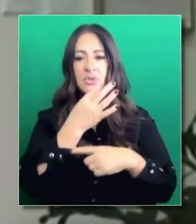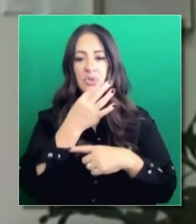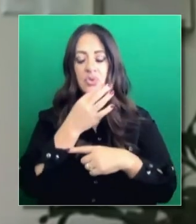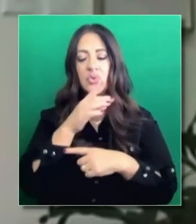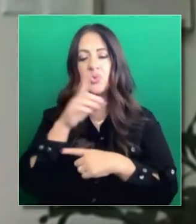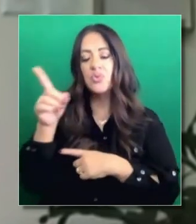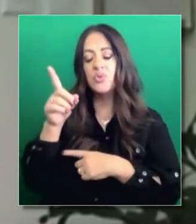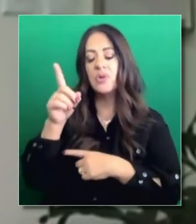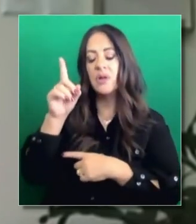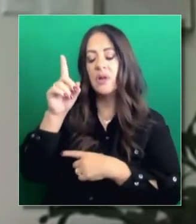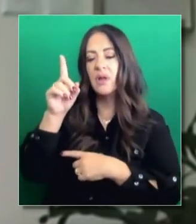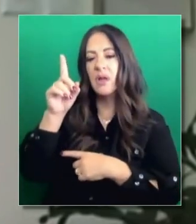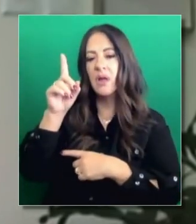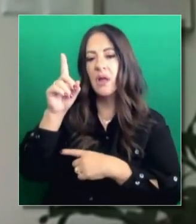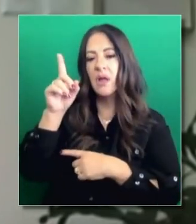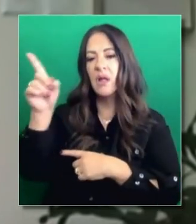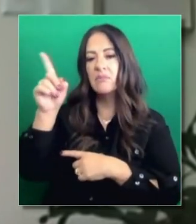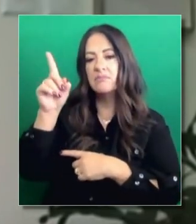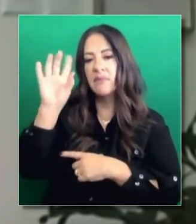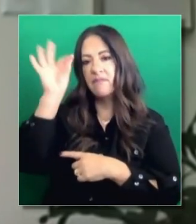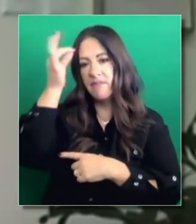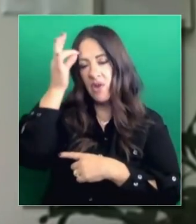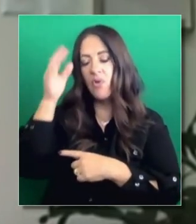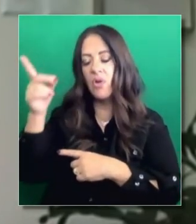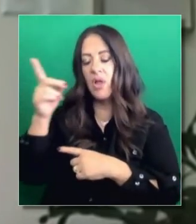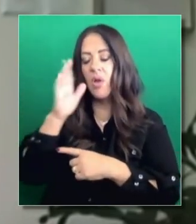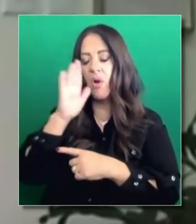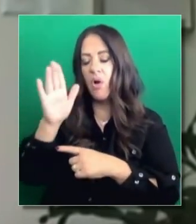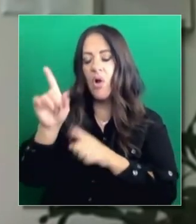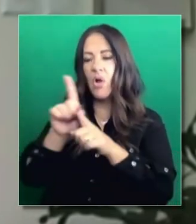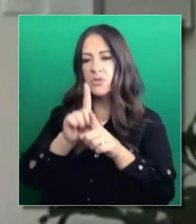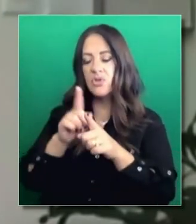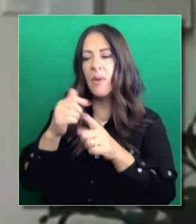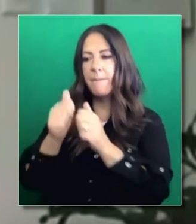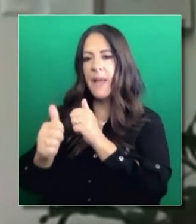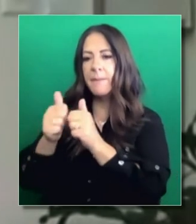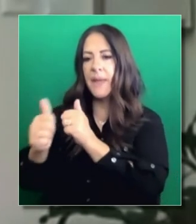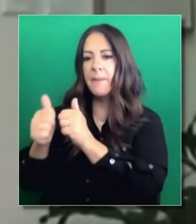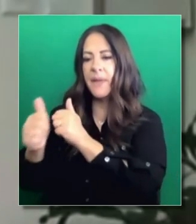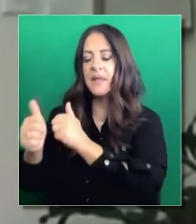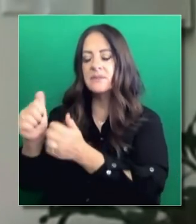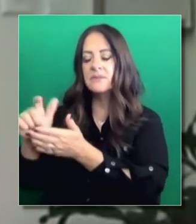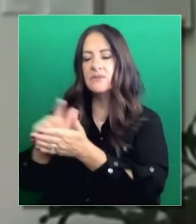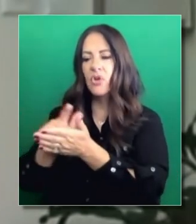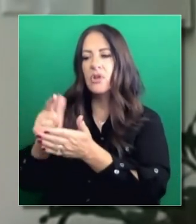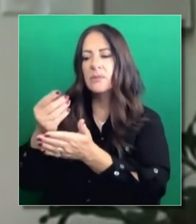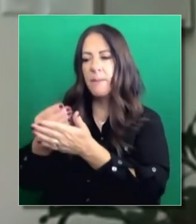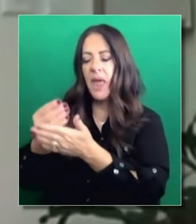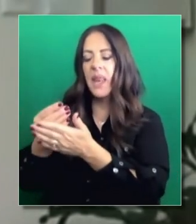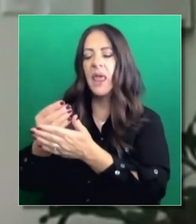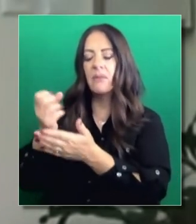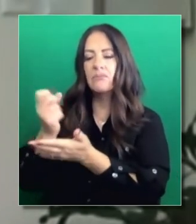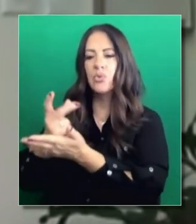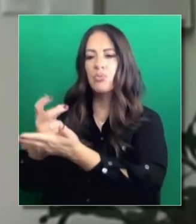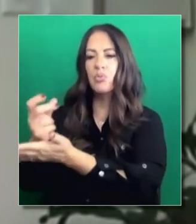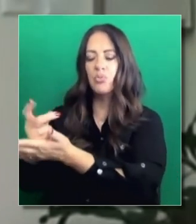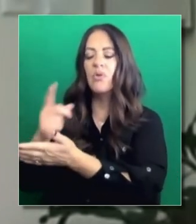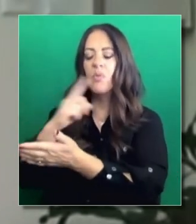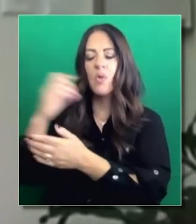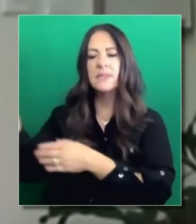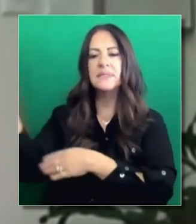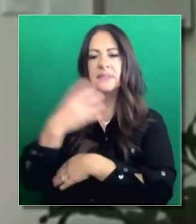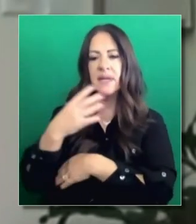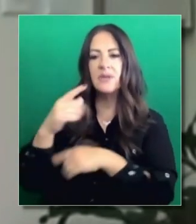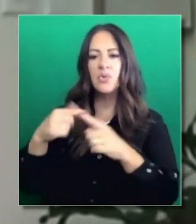los recursos financieros en Washington, queremos ver si esos recursos llegarán a nosotros, y hay toda